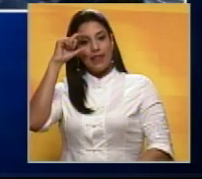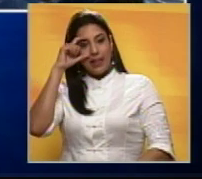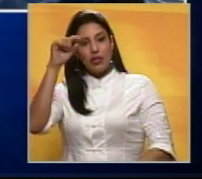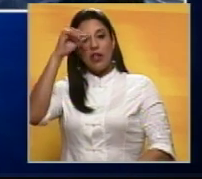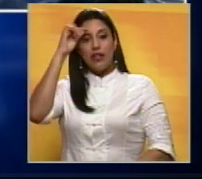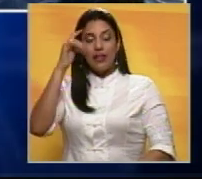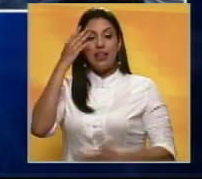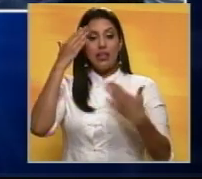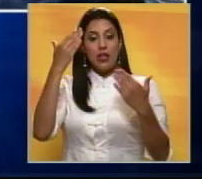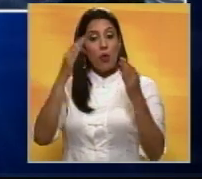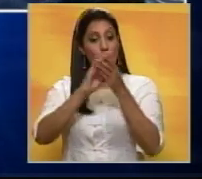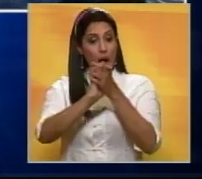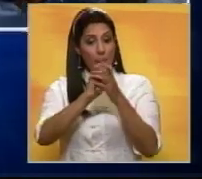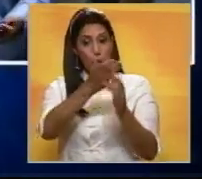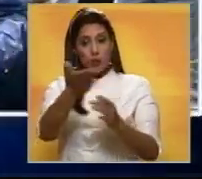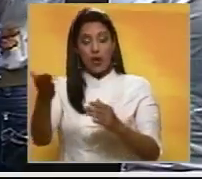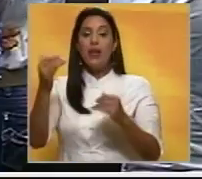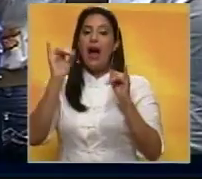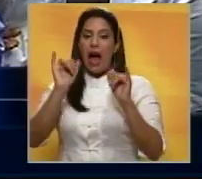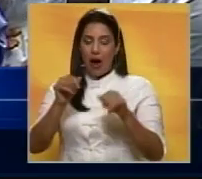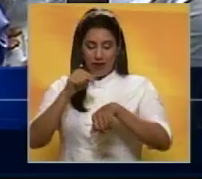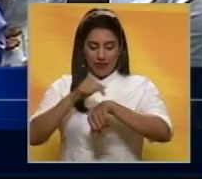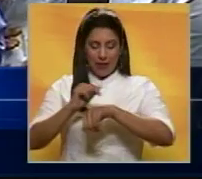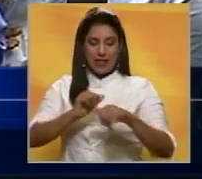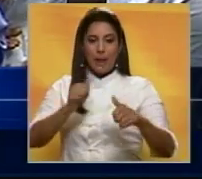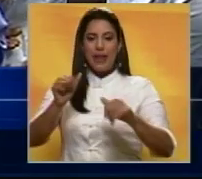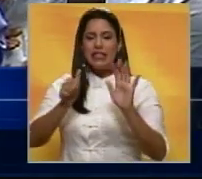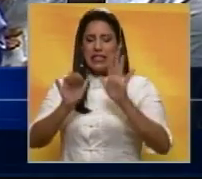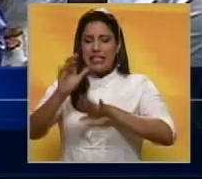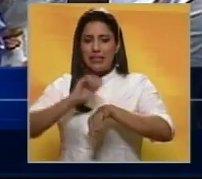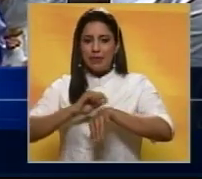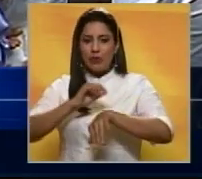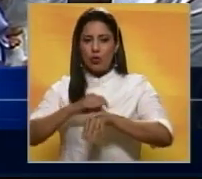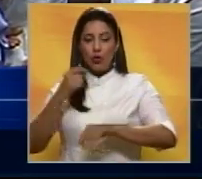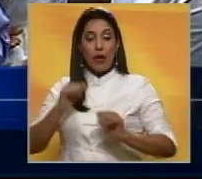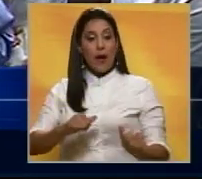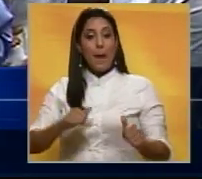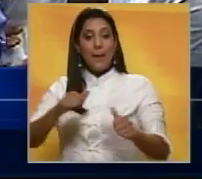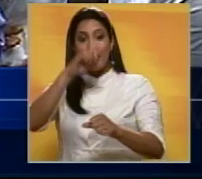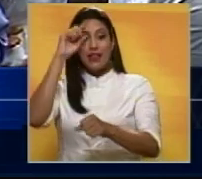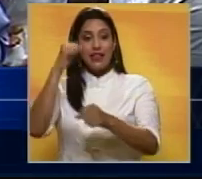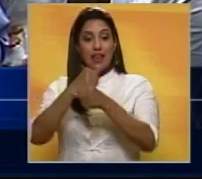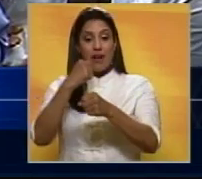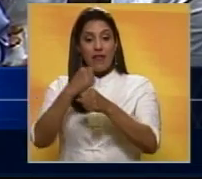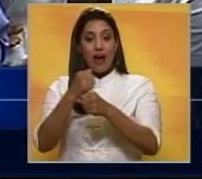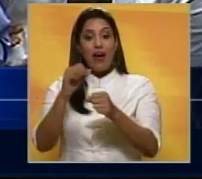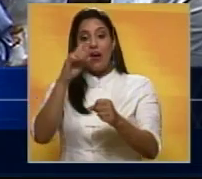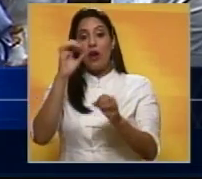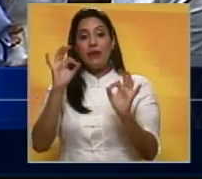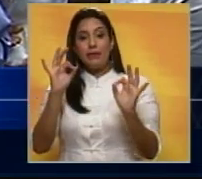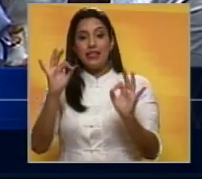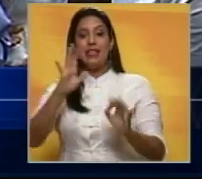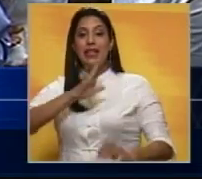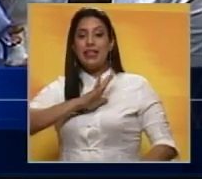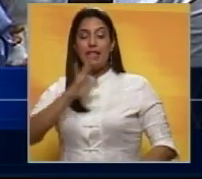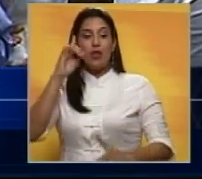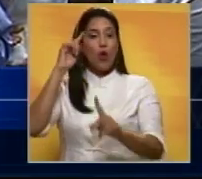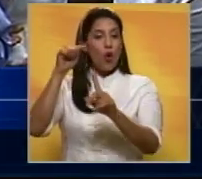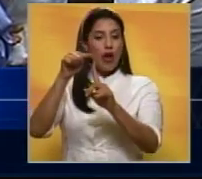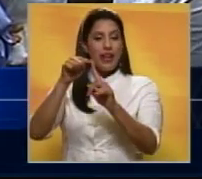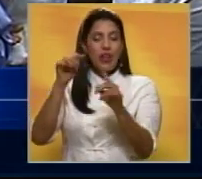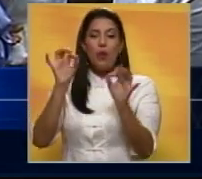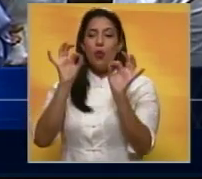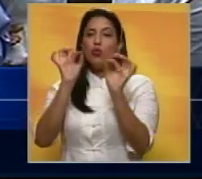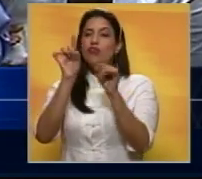saludos amigos. Efectivamente, desde hace aproximadamente unos 15 minutos inició esta sesión que tiene como